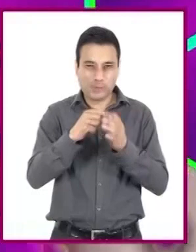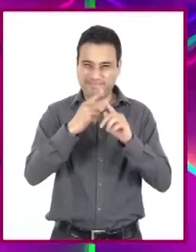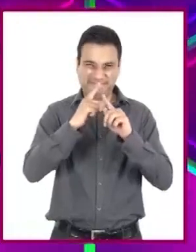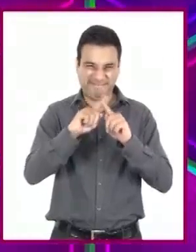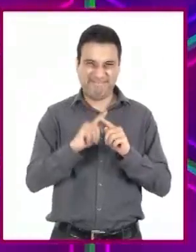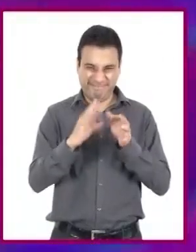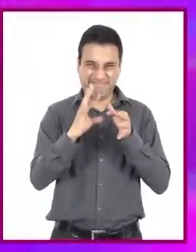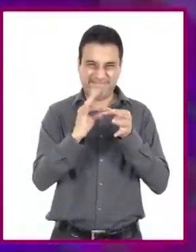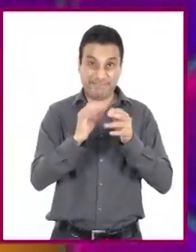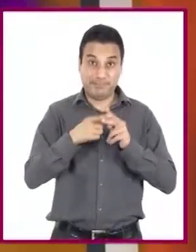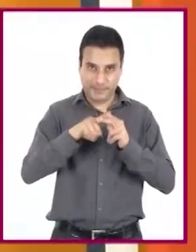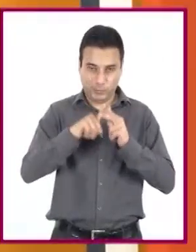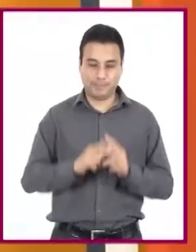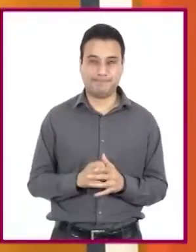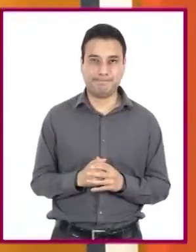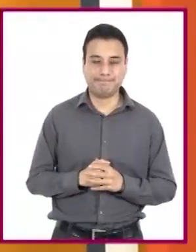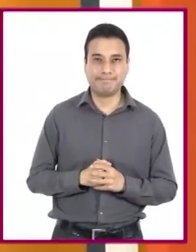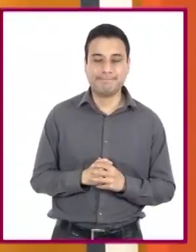comencemos.